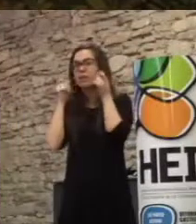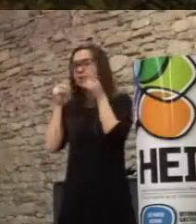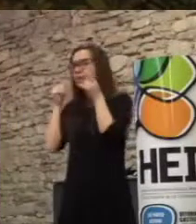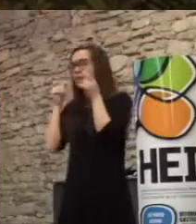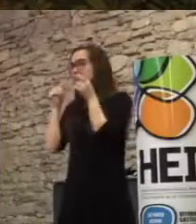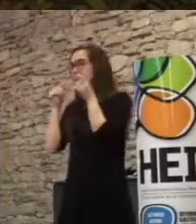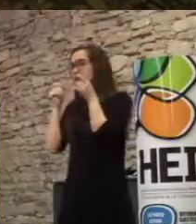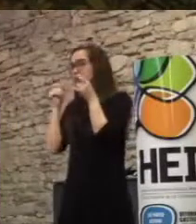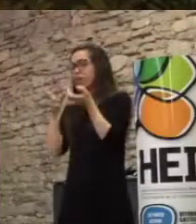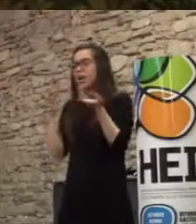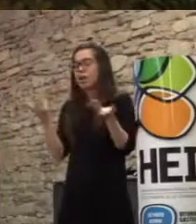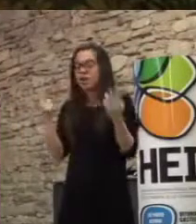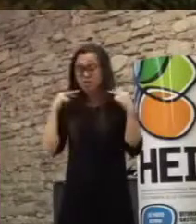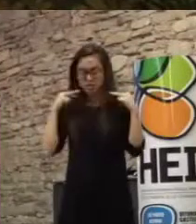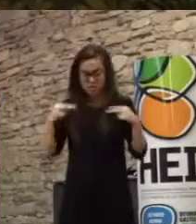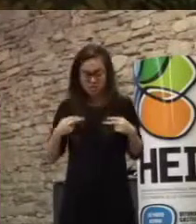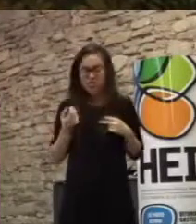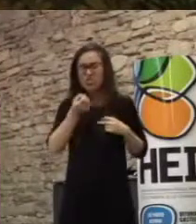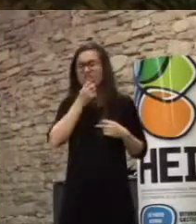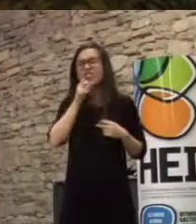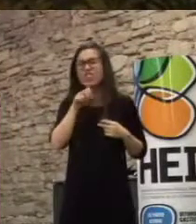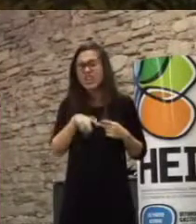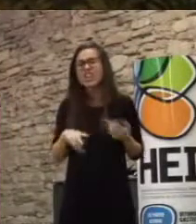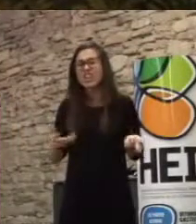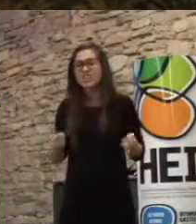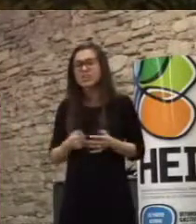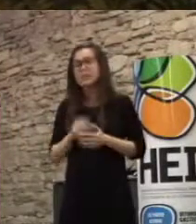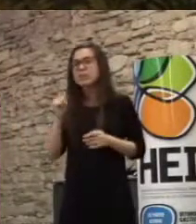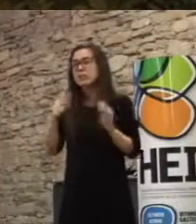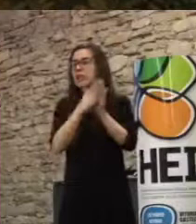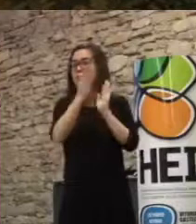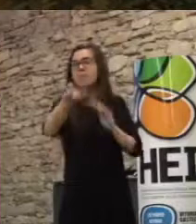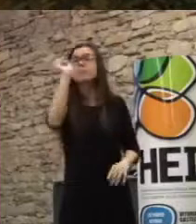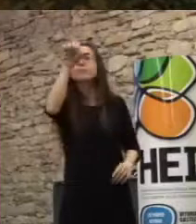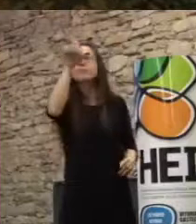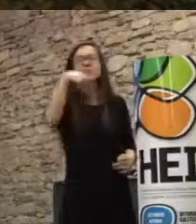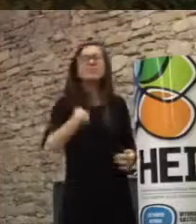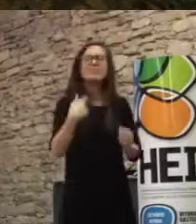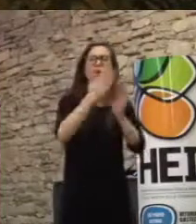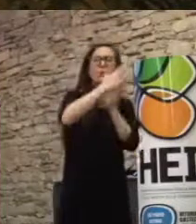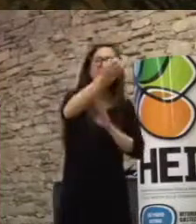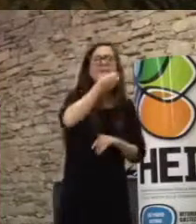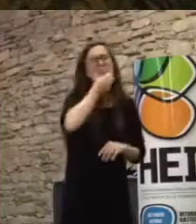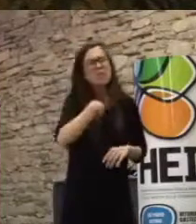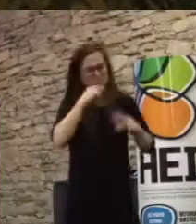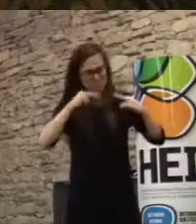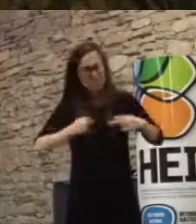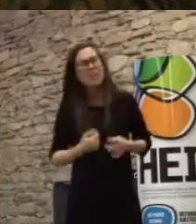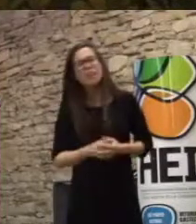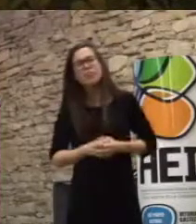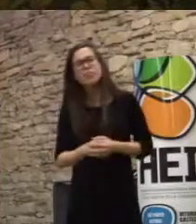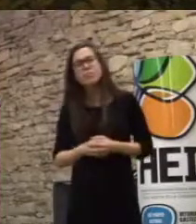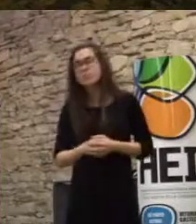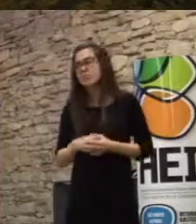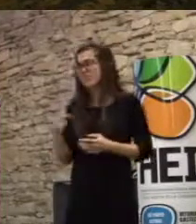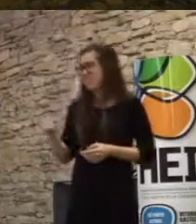para que sepas realmente quién eres a veces de tu vecino liamos a la puerta de su vecino como soy yo como vecino para ti y te